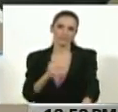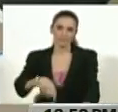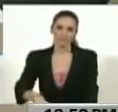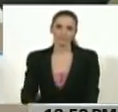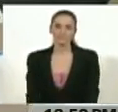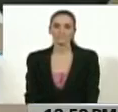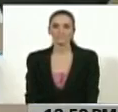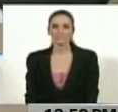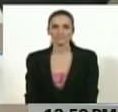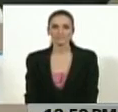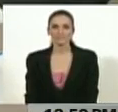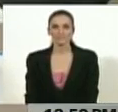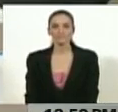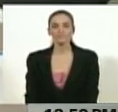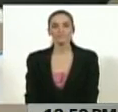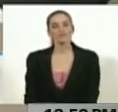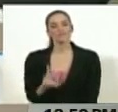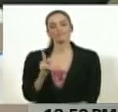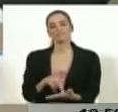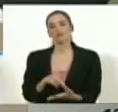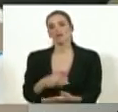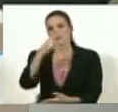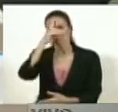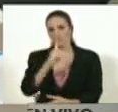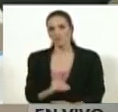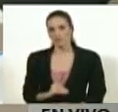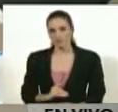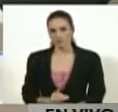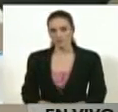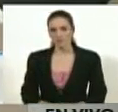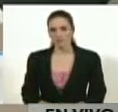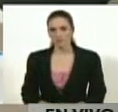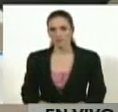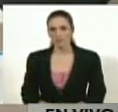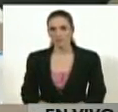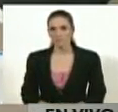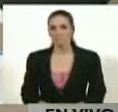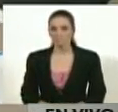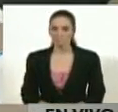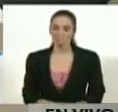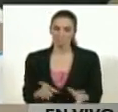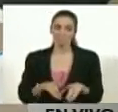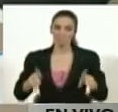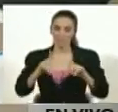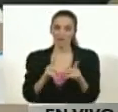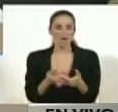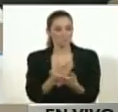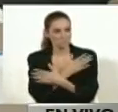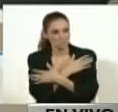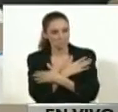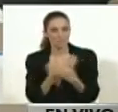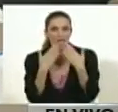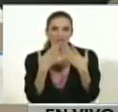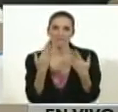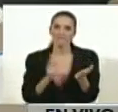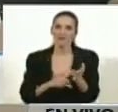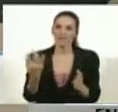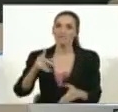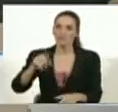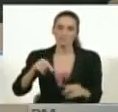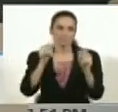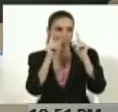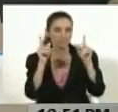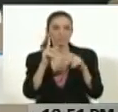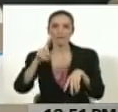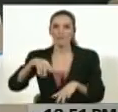hermandad la intervención de República Dominicana es digna de nuestra admiración y agradecimiento también